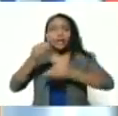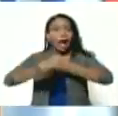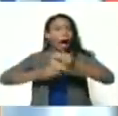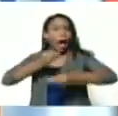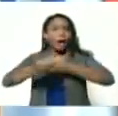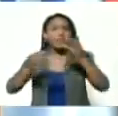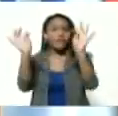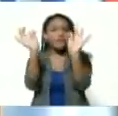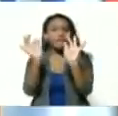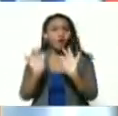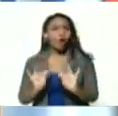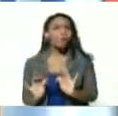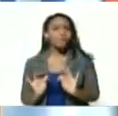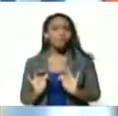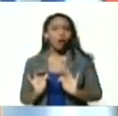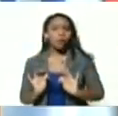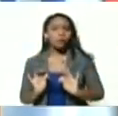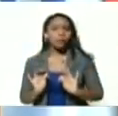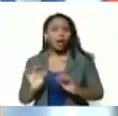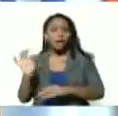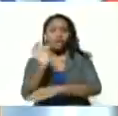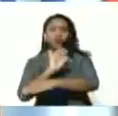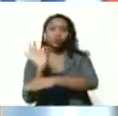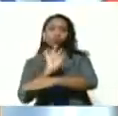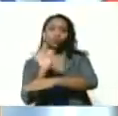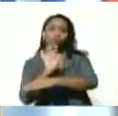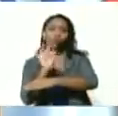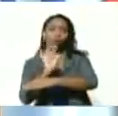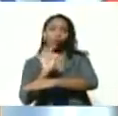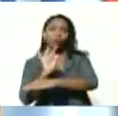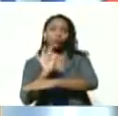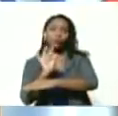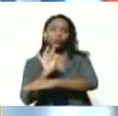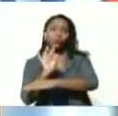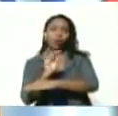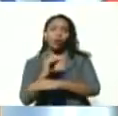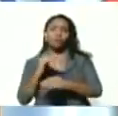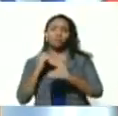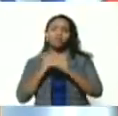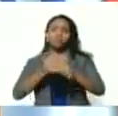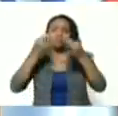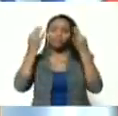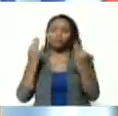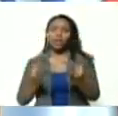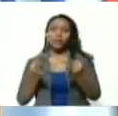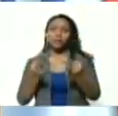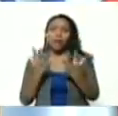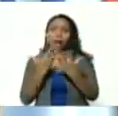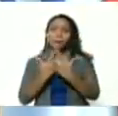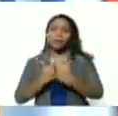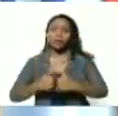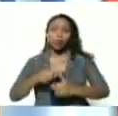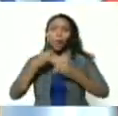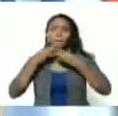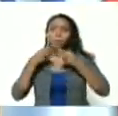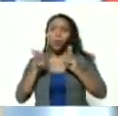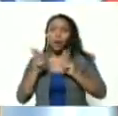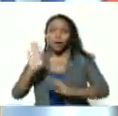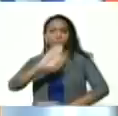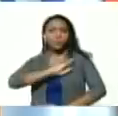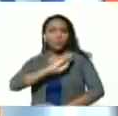de alguna forma el funcionamiento correcto de la administración pública y de la